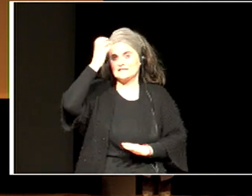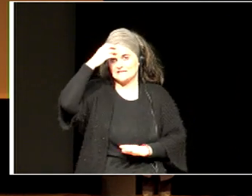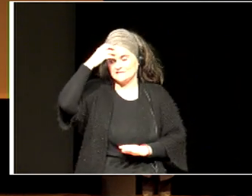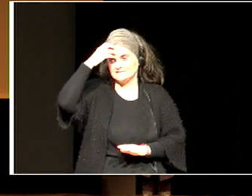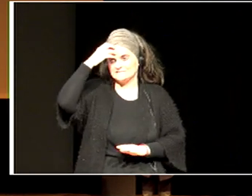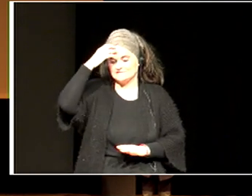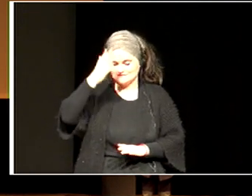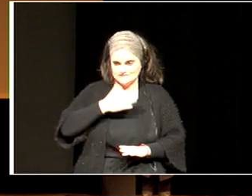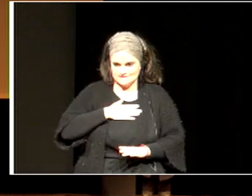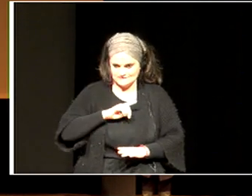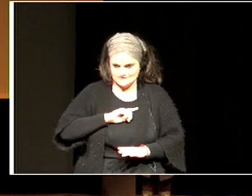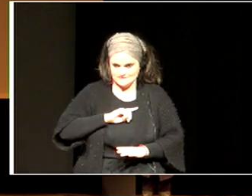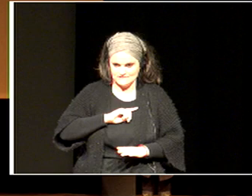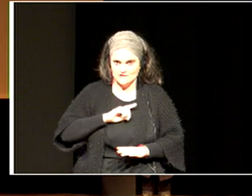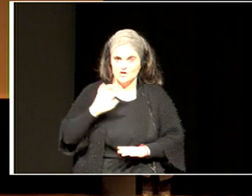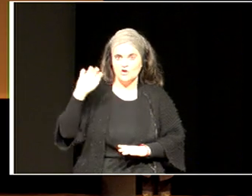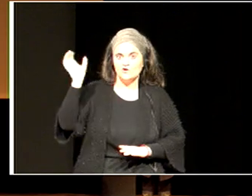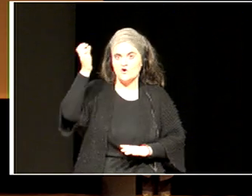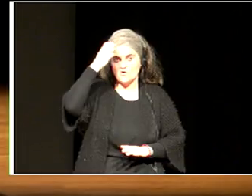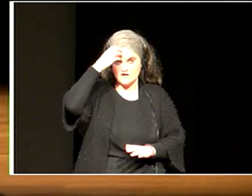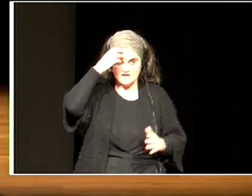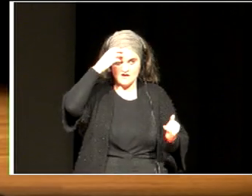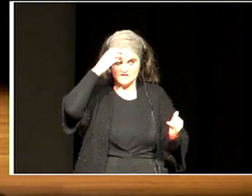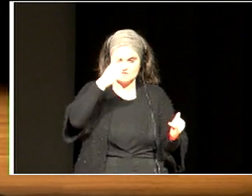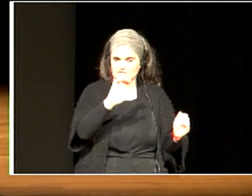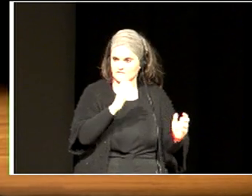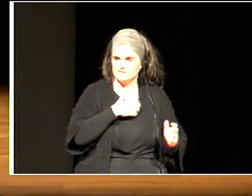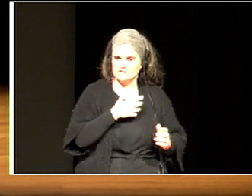reyes a ti los de los que hay